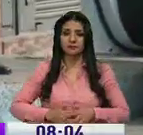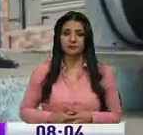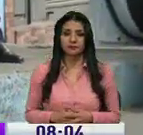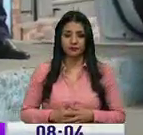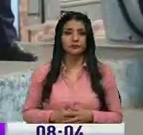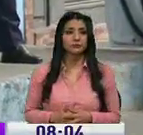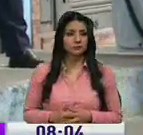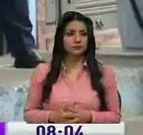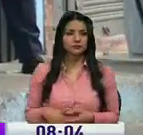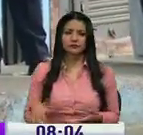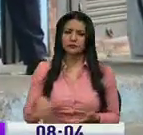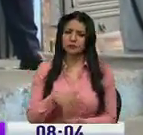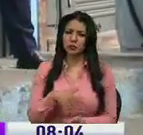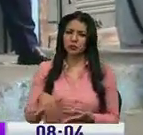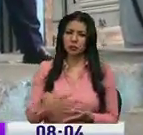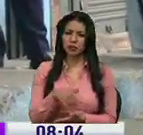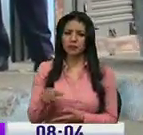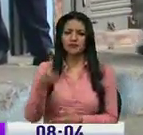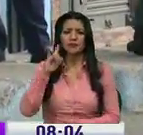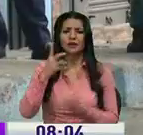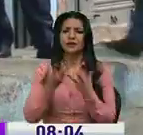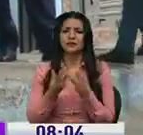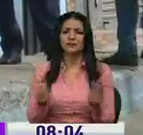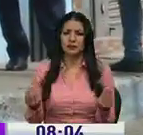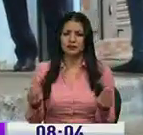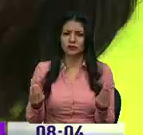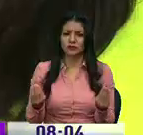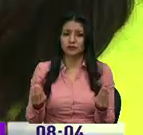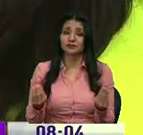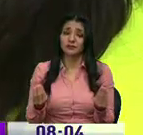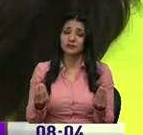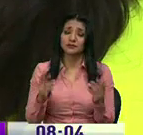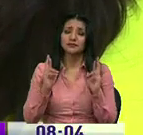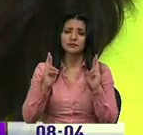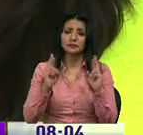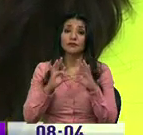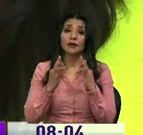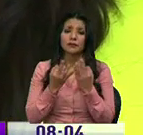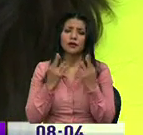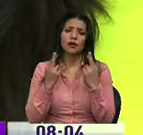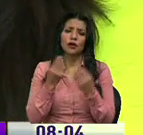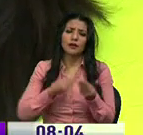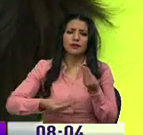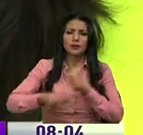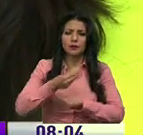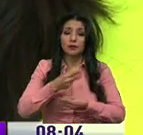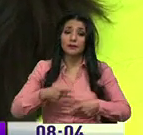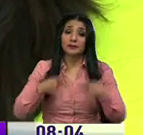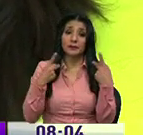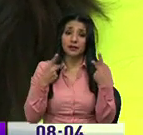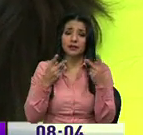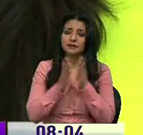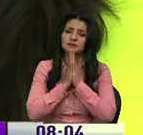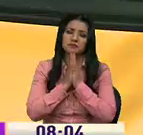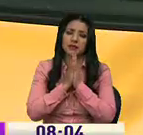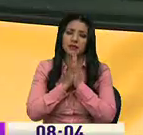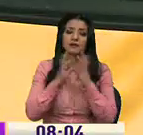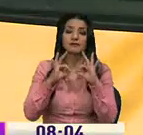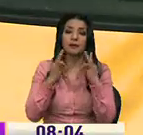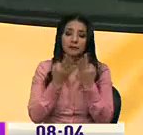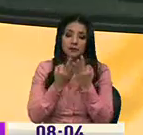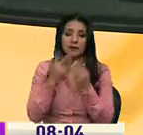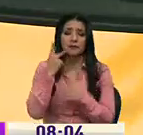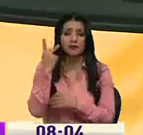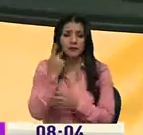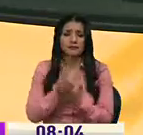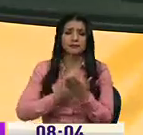Un manto de misterio cubre la desaparición, mientras la esperanza de que aparezca o la devuelvan viva es la única fortaleza que les mantiene